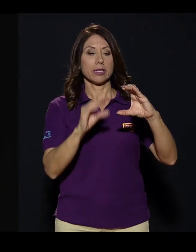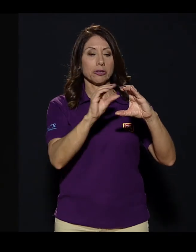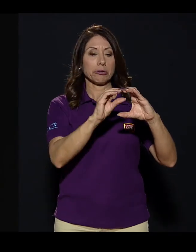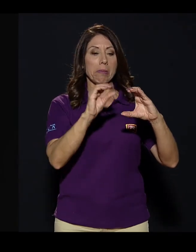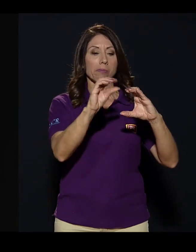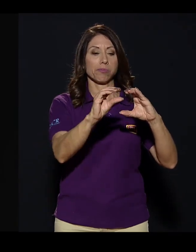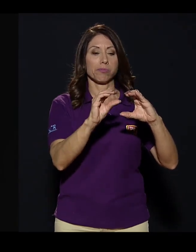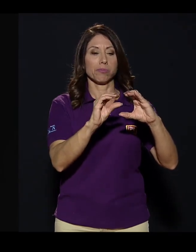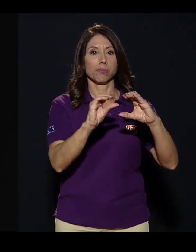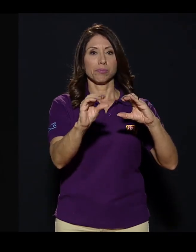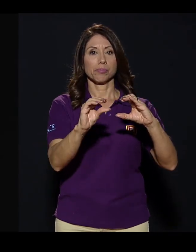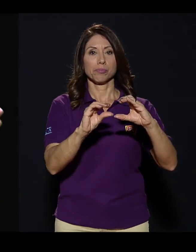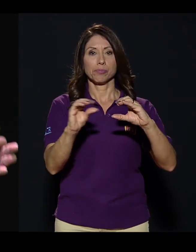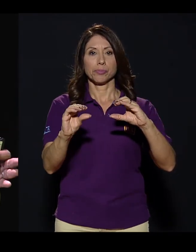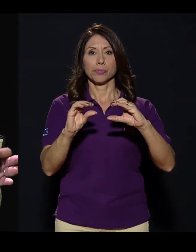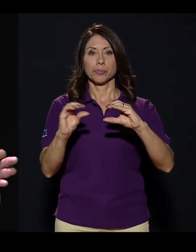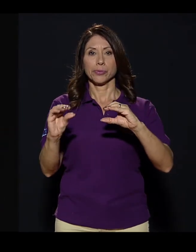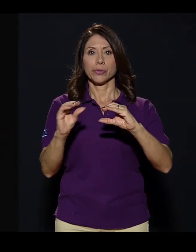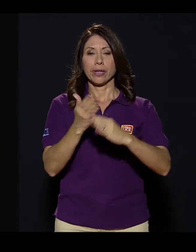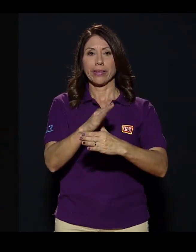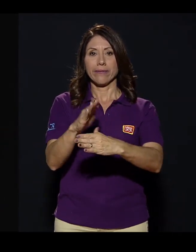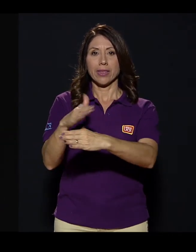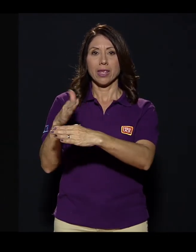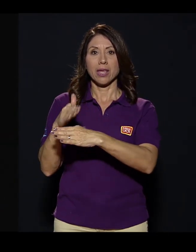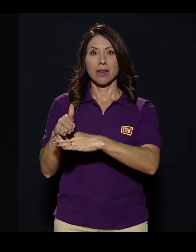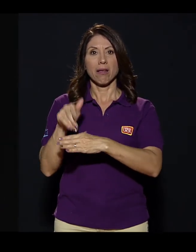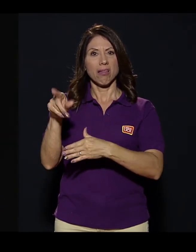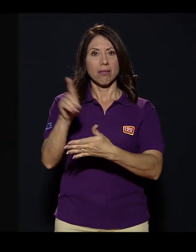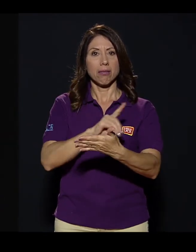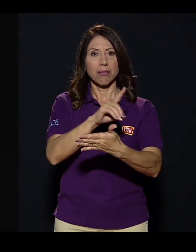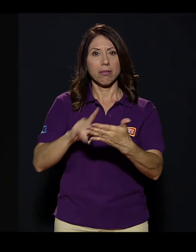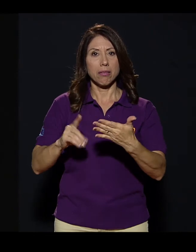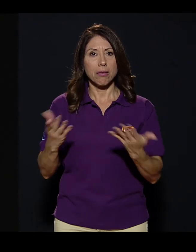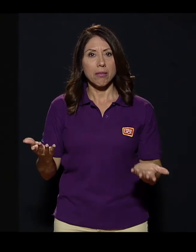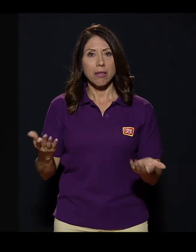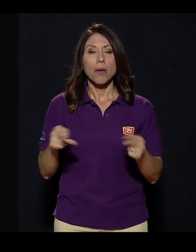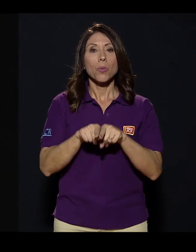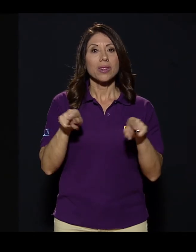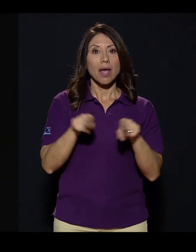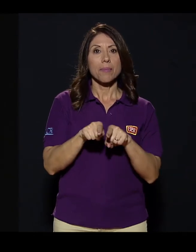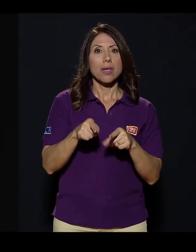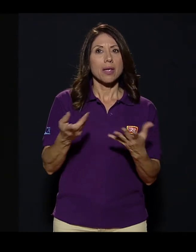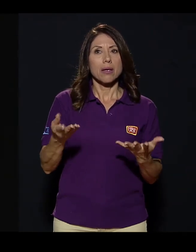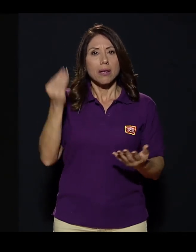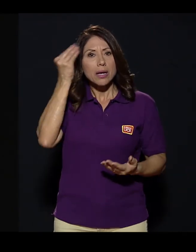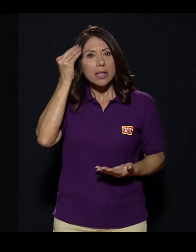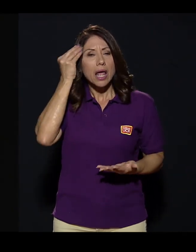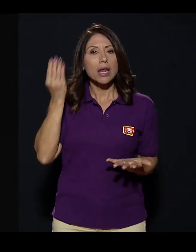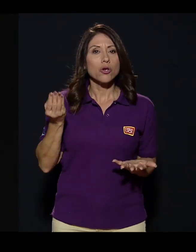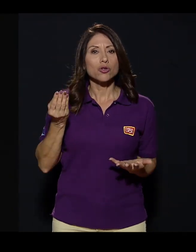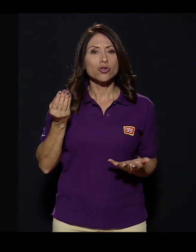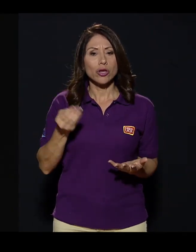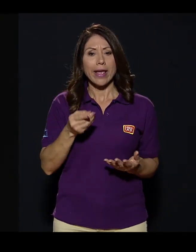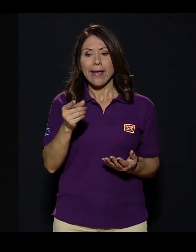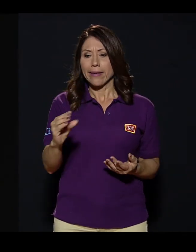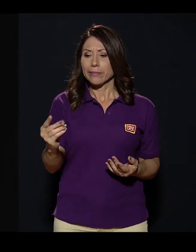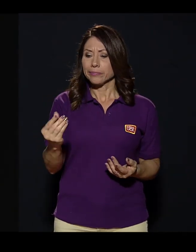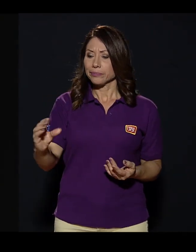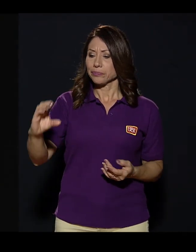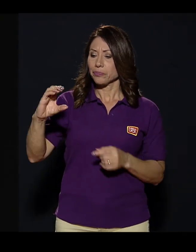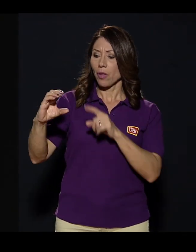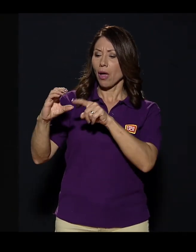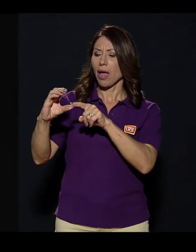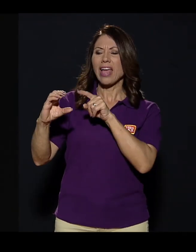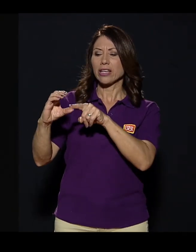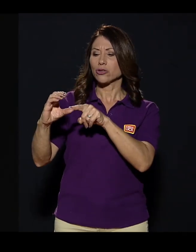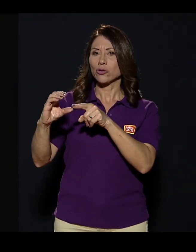Bueno, ¿cómo voy a invertir esto en tal persona y este monto en esta otra persona? Es complejo, complicado, pero es algo en lo que